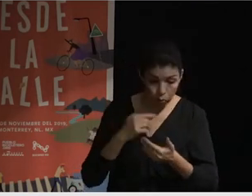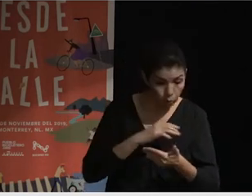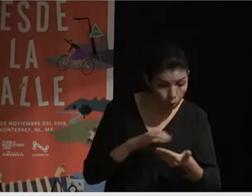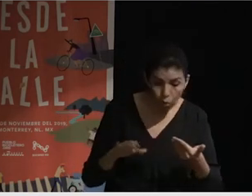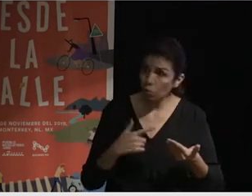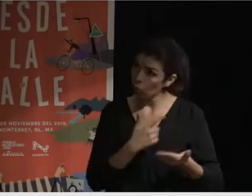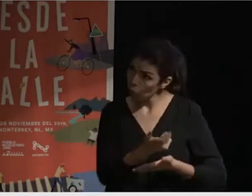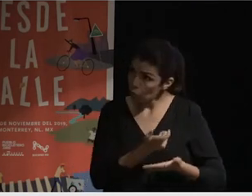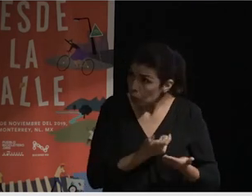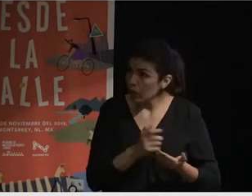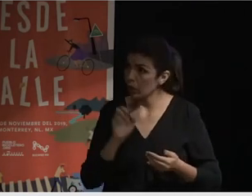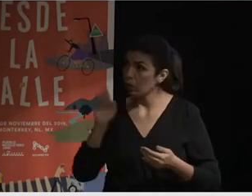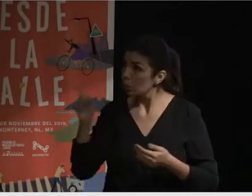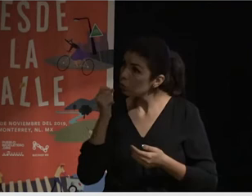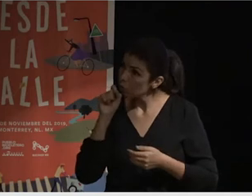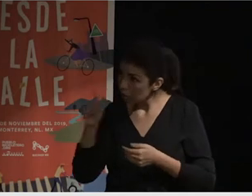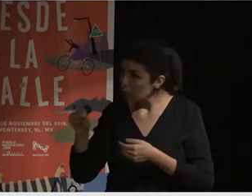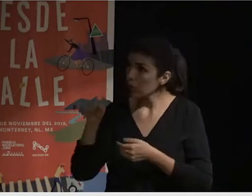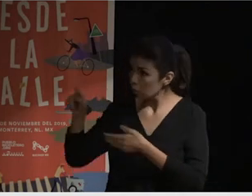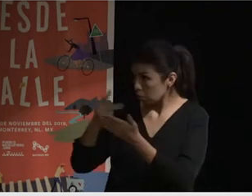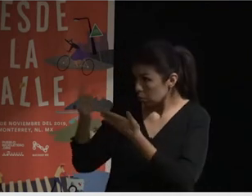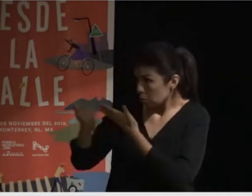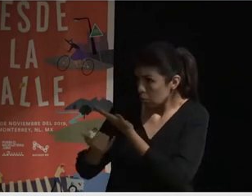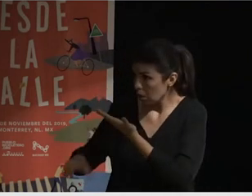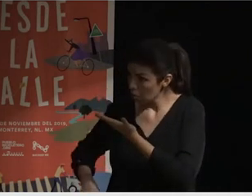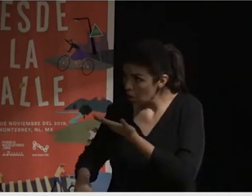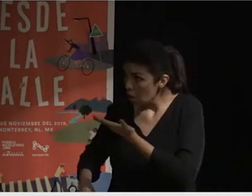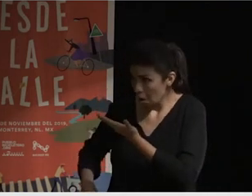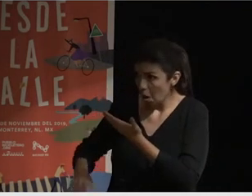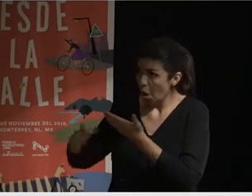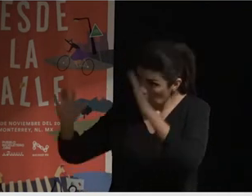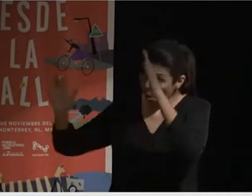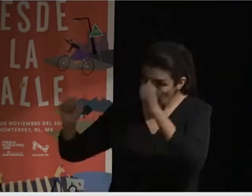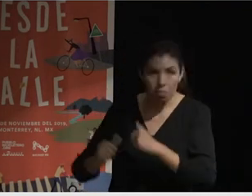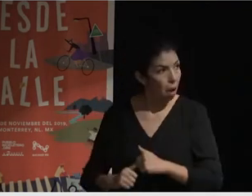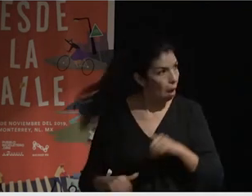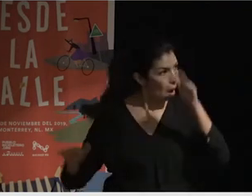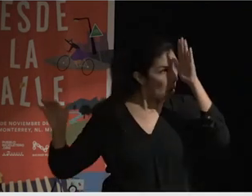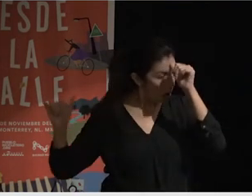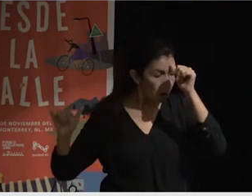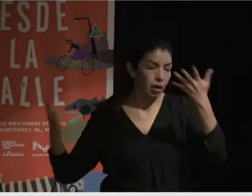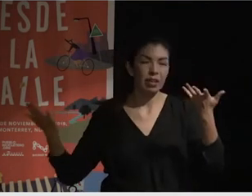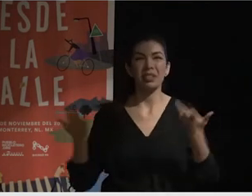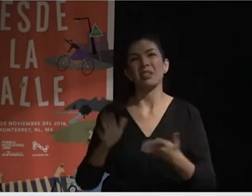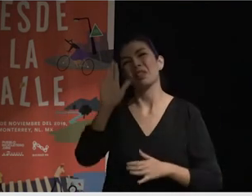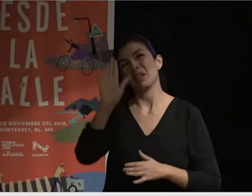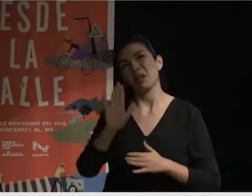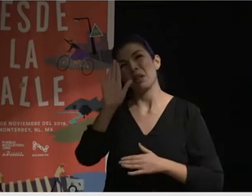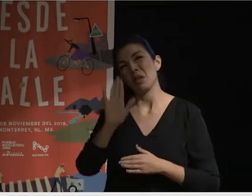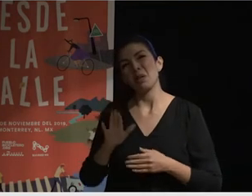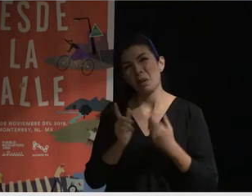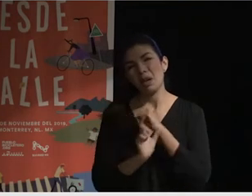pues bajo todo este discurso, ¿no? De ciudades modernas y cosmopolitas y demás. Entonces, pues lo que existe, existe y va como a esos detalles un poco